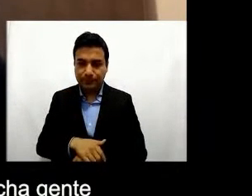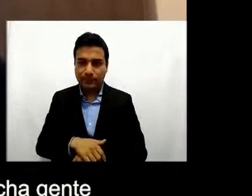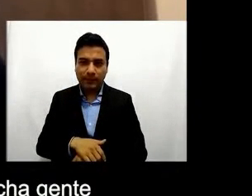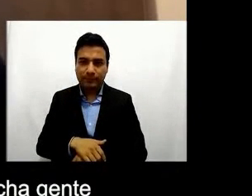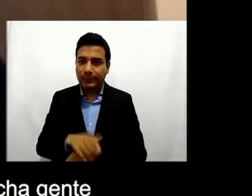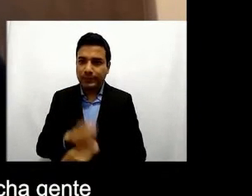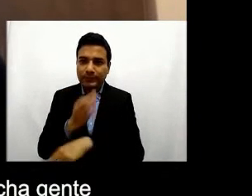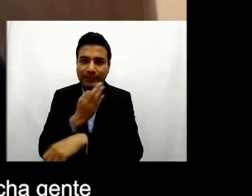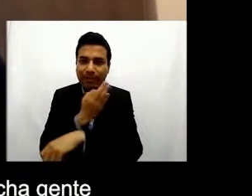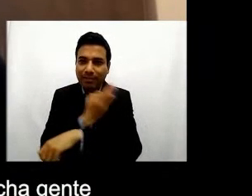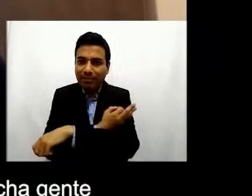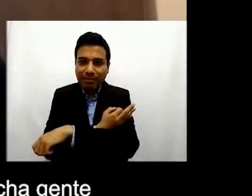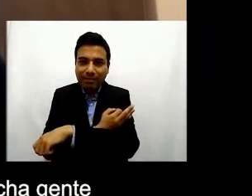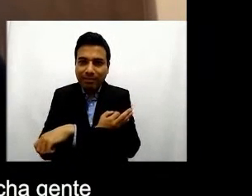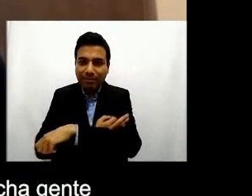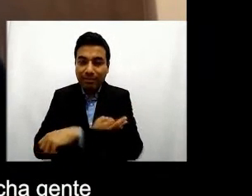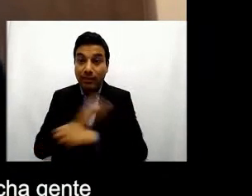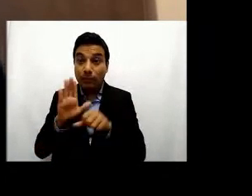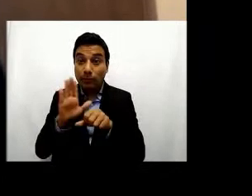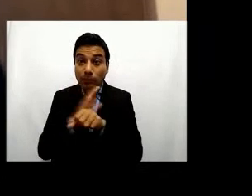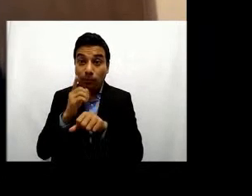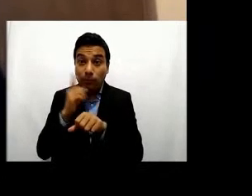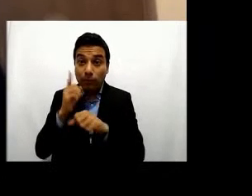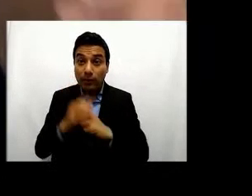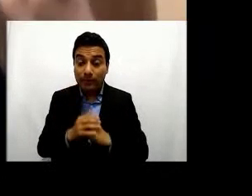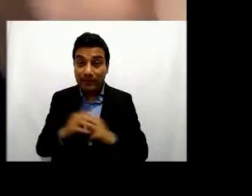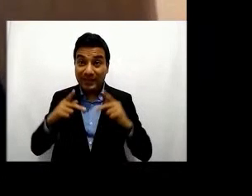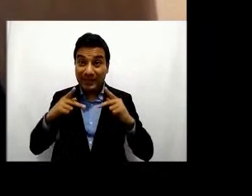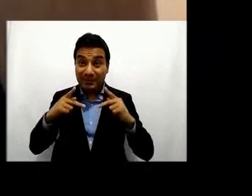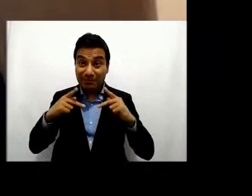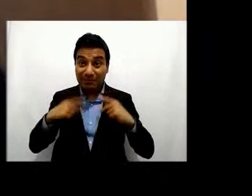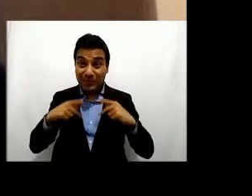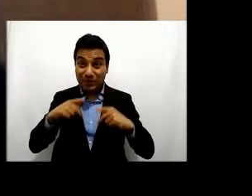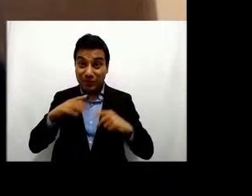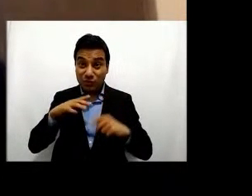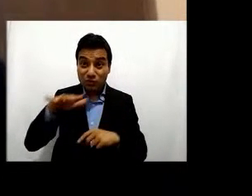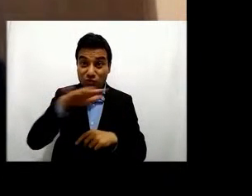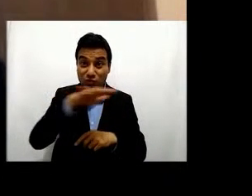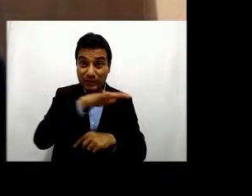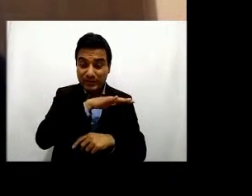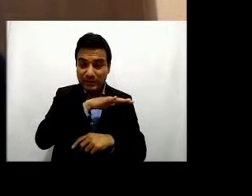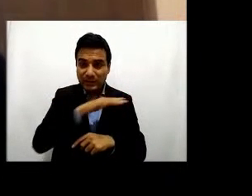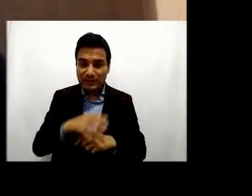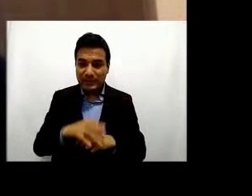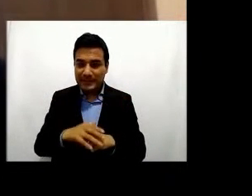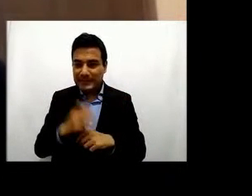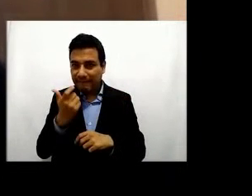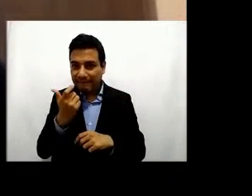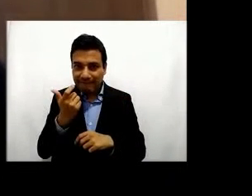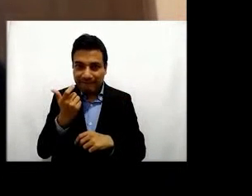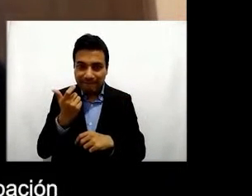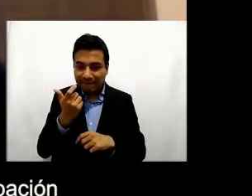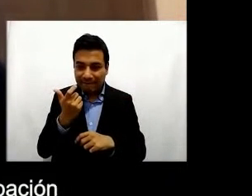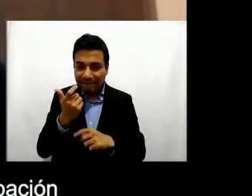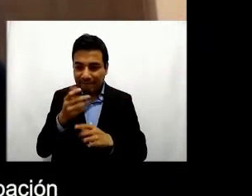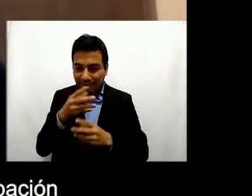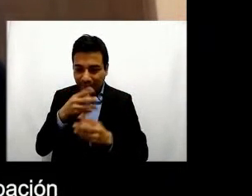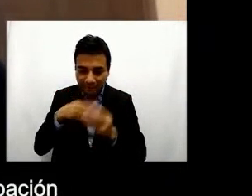demasiado tarde porque ya mucha gente había tenido que recurrir a sus últimos ahorros para poder llegar a fin de mes.